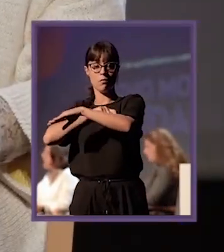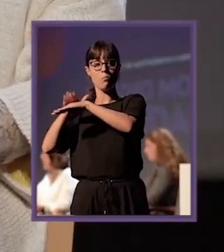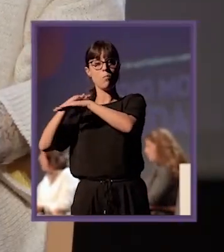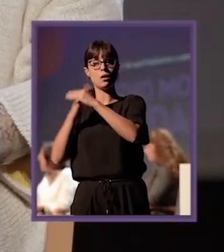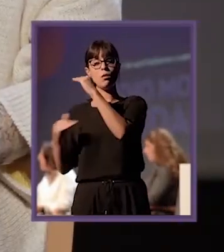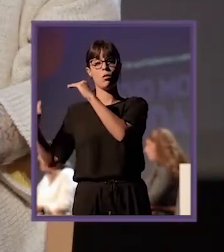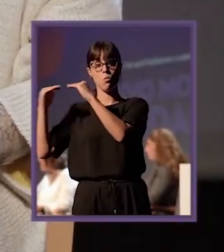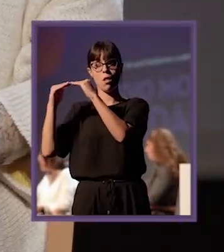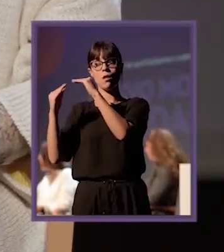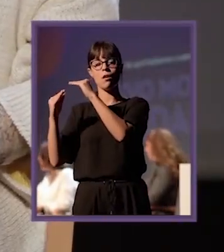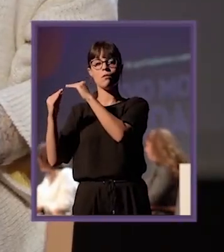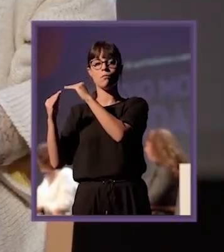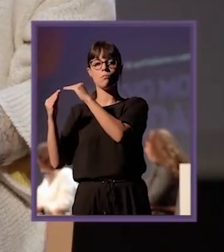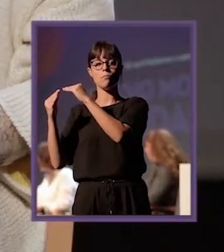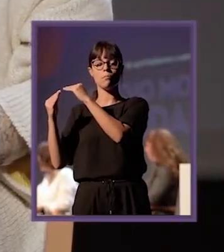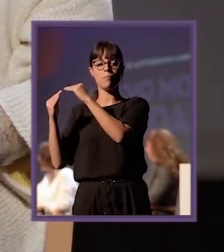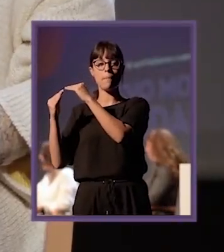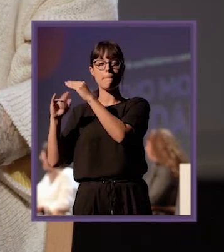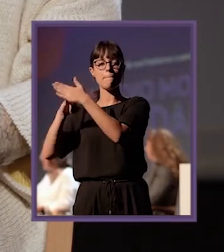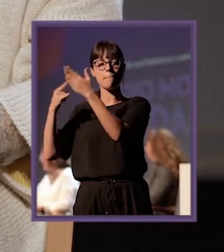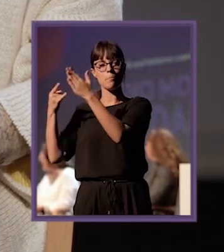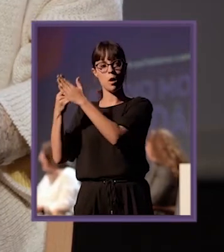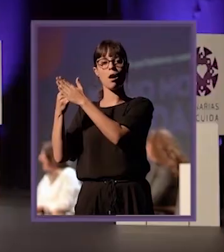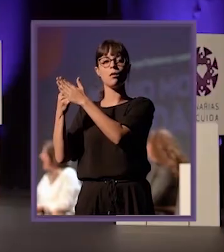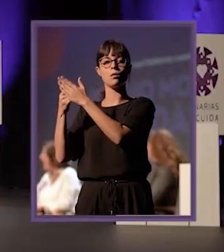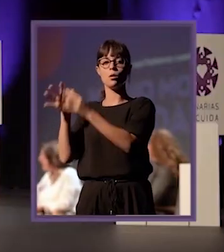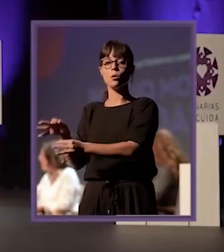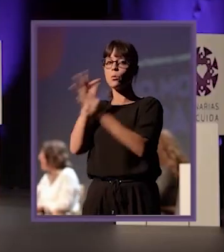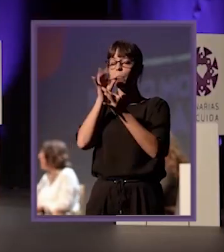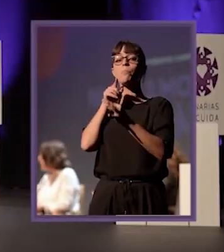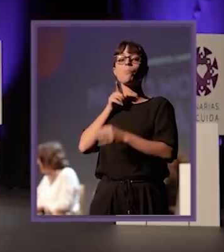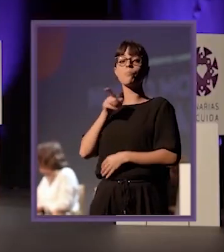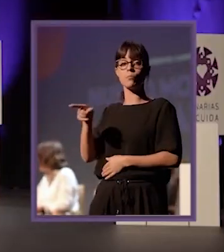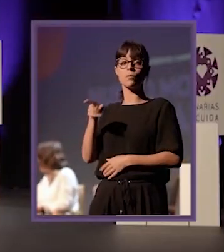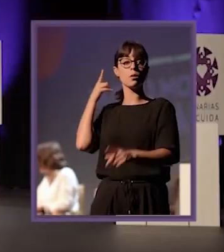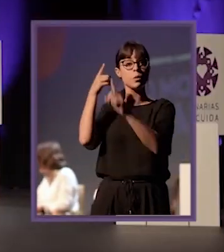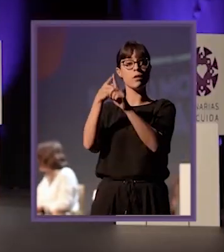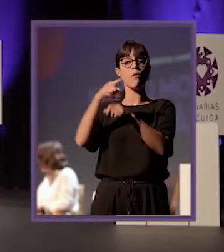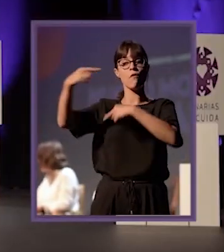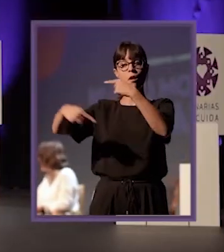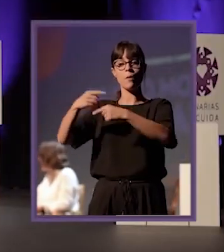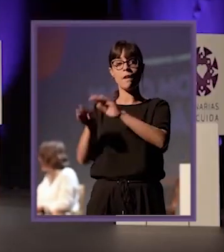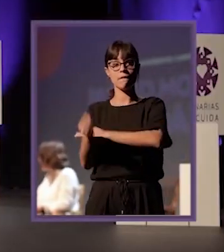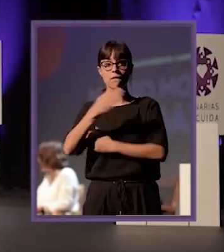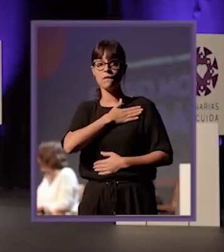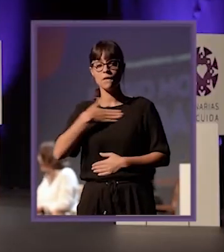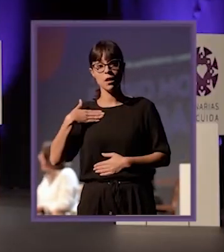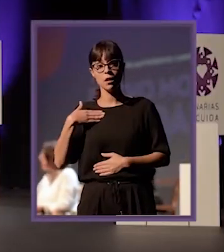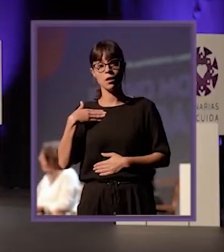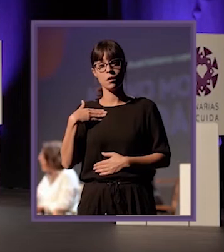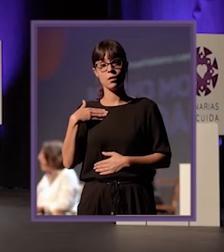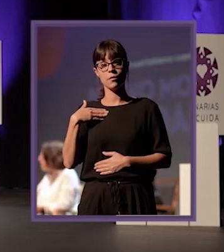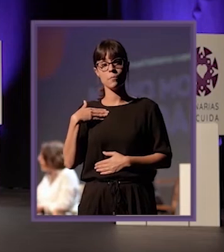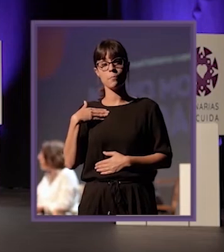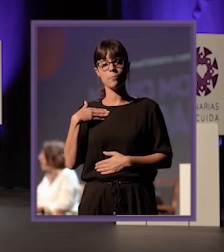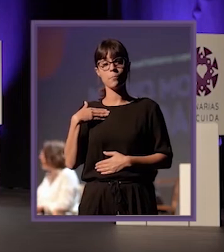proporciona el cuidado de 0 a 14 años para garantizar que aquellas mujeres o familias que deciden tener descendencia